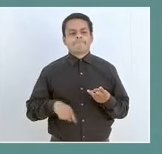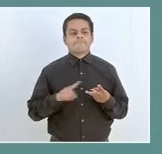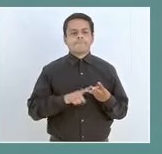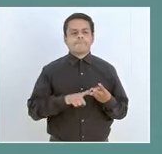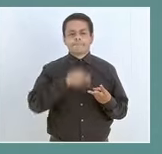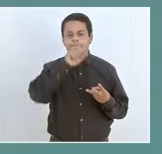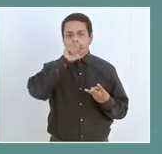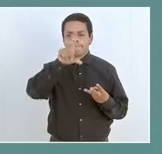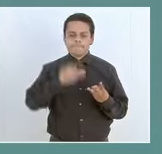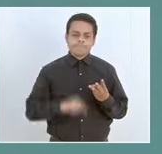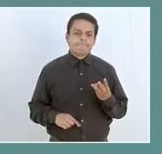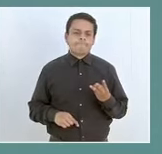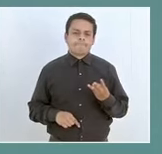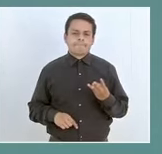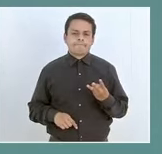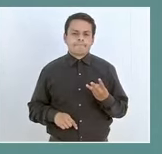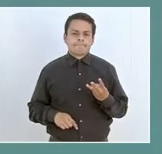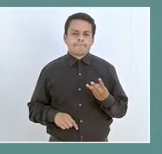Jalisco,